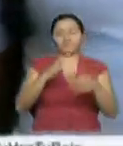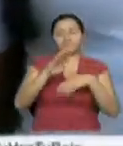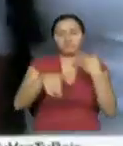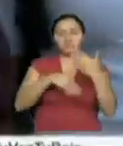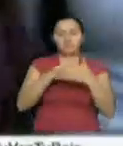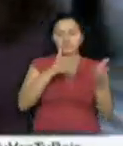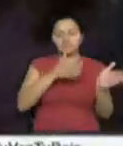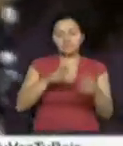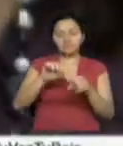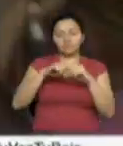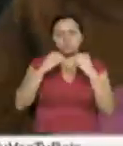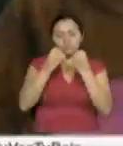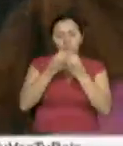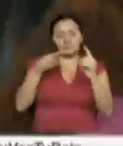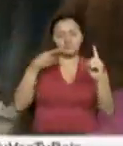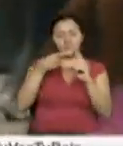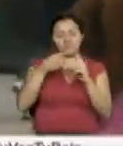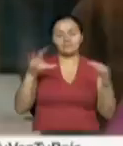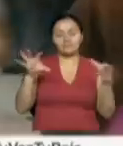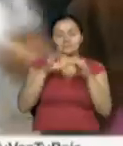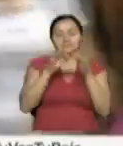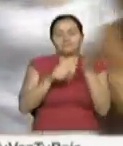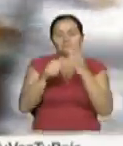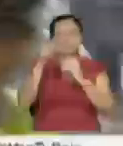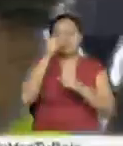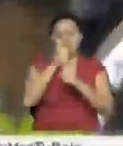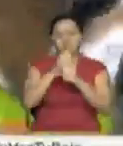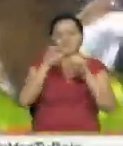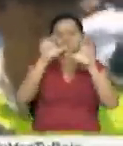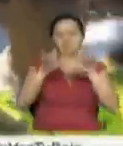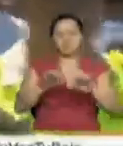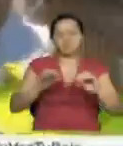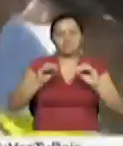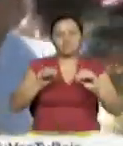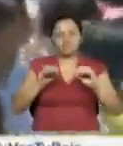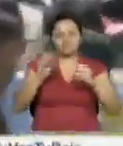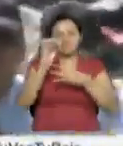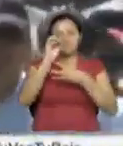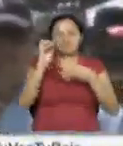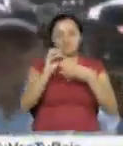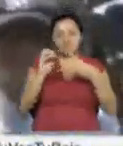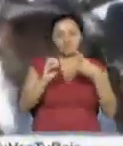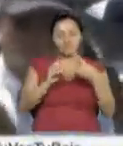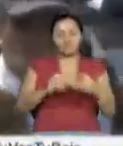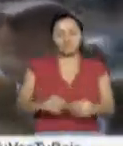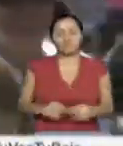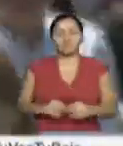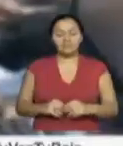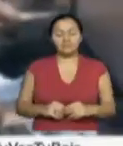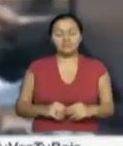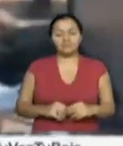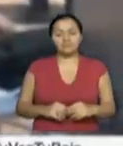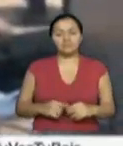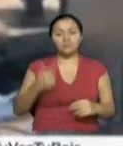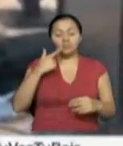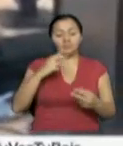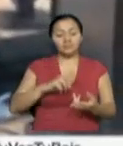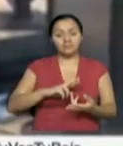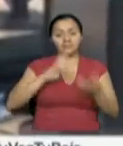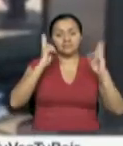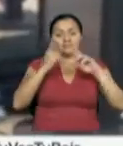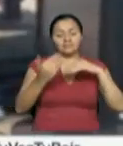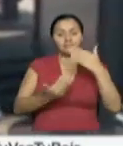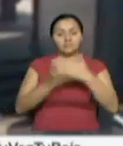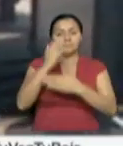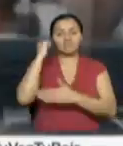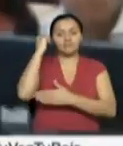social delineada con el Ministerio de Trabajo y la Secretaría de Educación Superior, Ciencia, Tecnología e Innovación para revalorizar los derechos